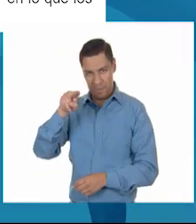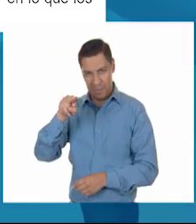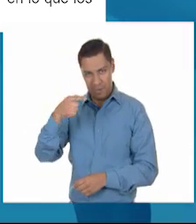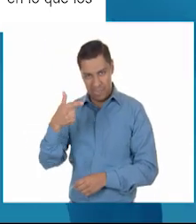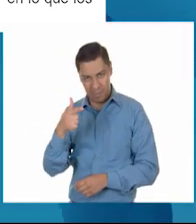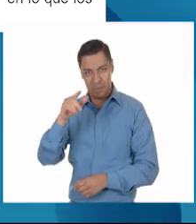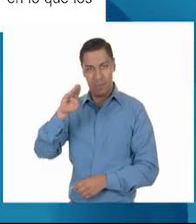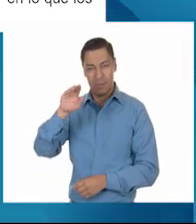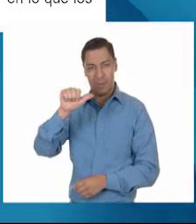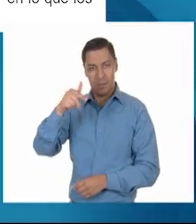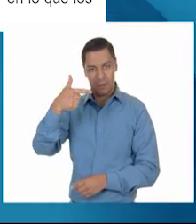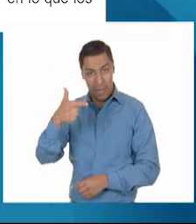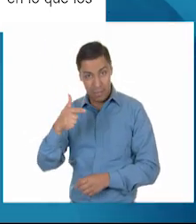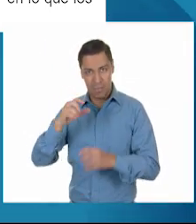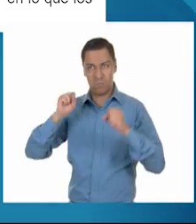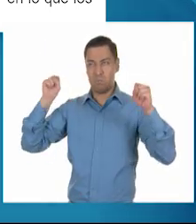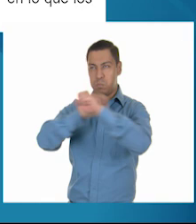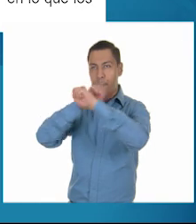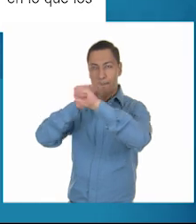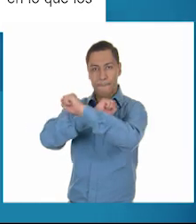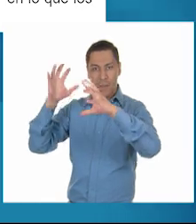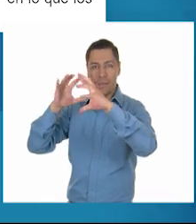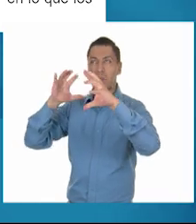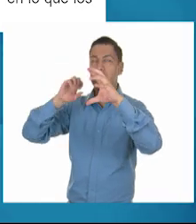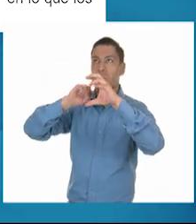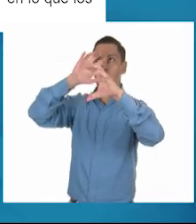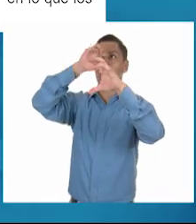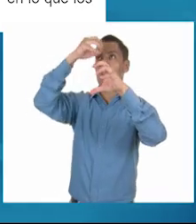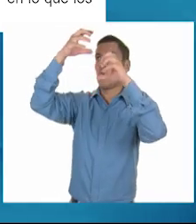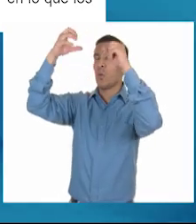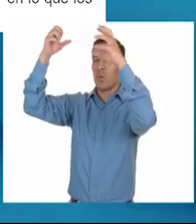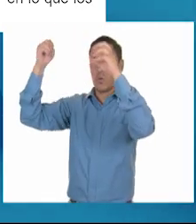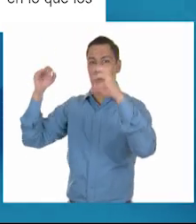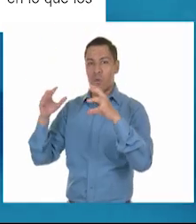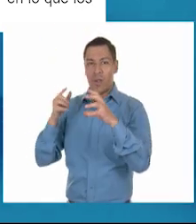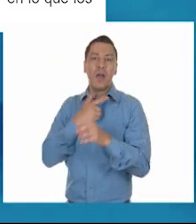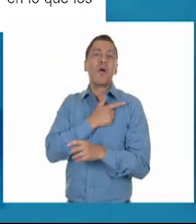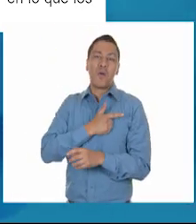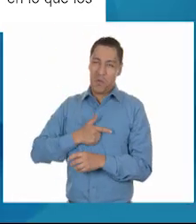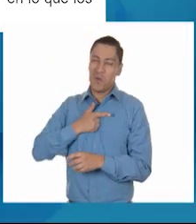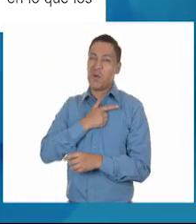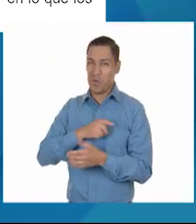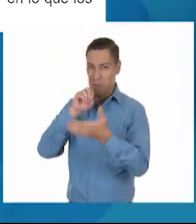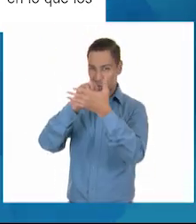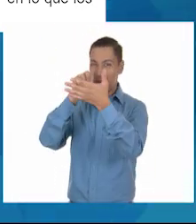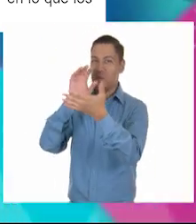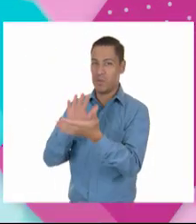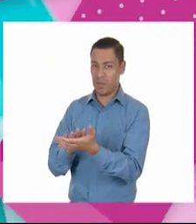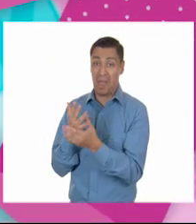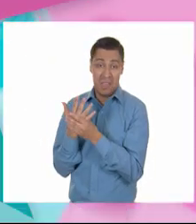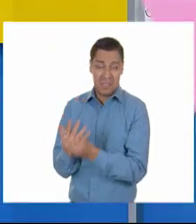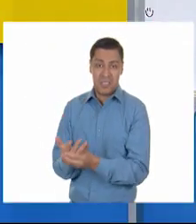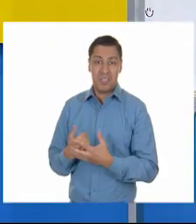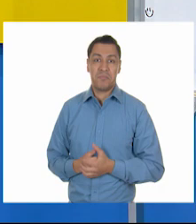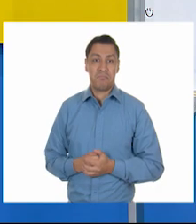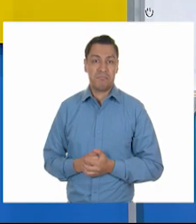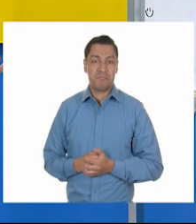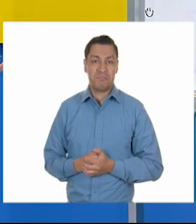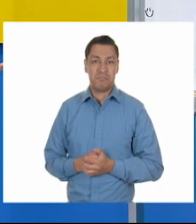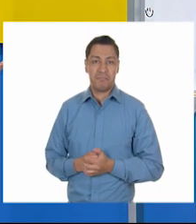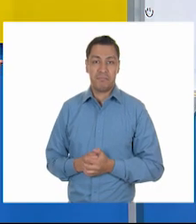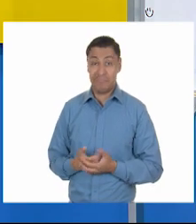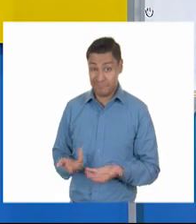porque también es de lo que más me gustó. Pues quedó bastante bien, ¿verdad, María? Muy bien.